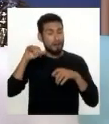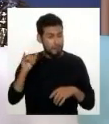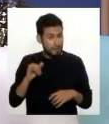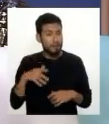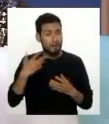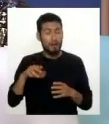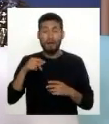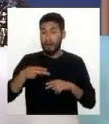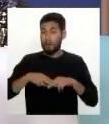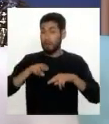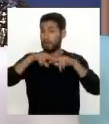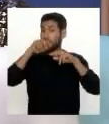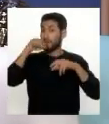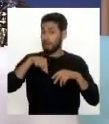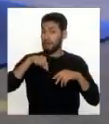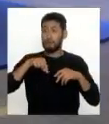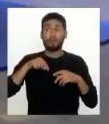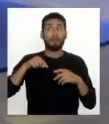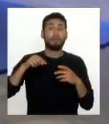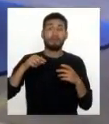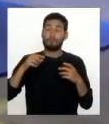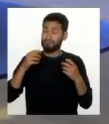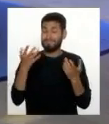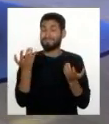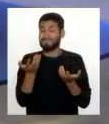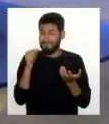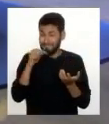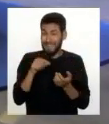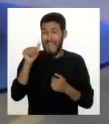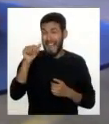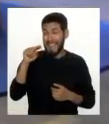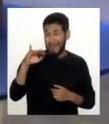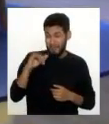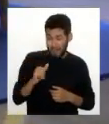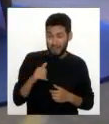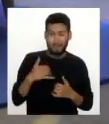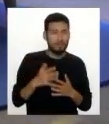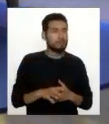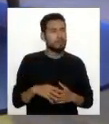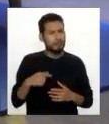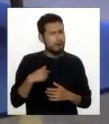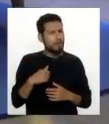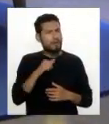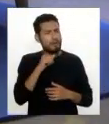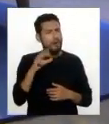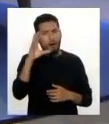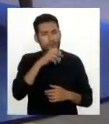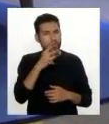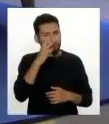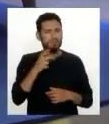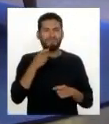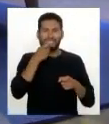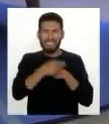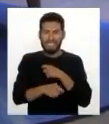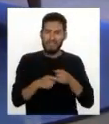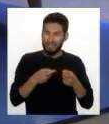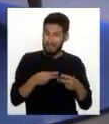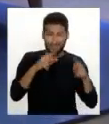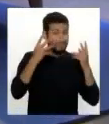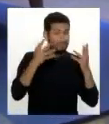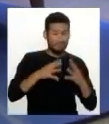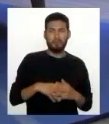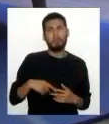ha aumentado bastante lo que es esta situación de lo que es la anemia, y creo que aún no vemos la magnitud del daño, ¿no? Porque uno